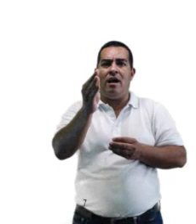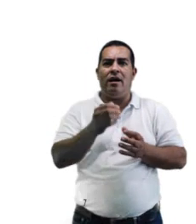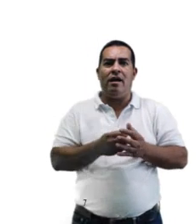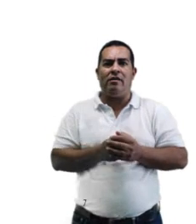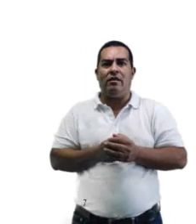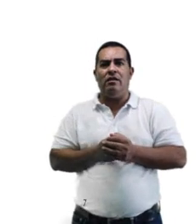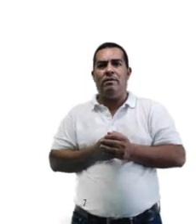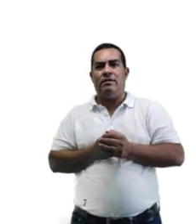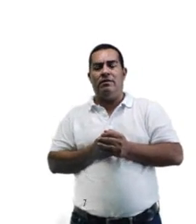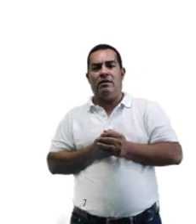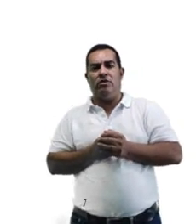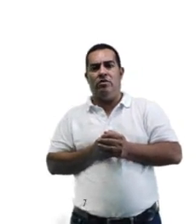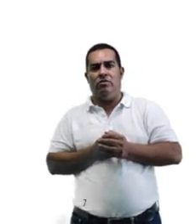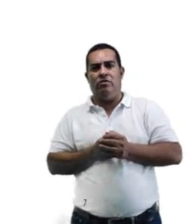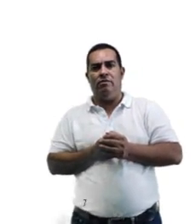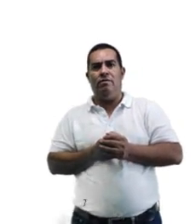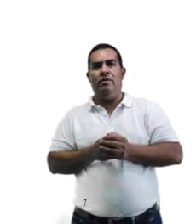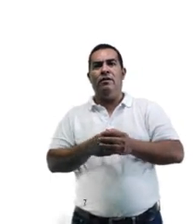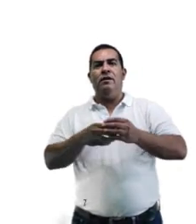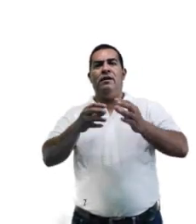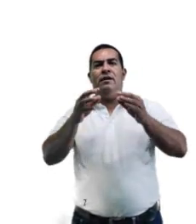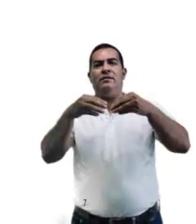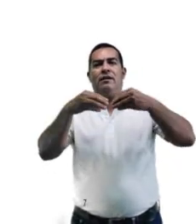Es aquella carta de presentación.